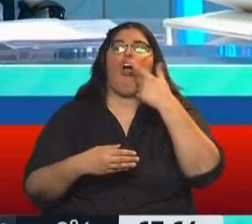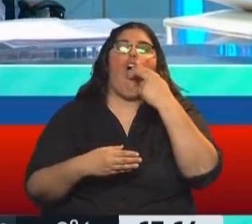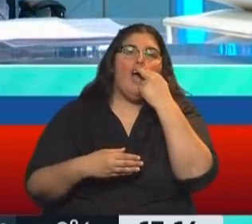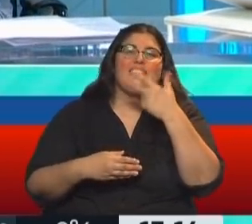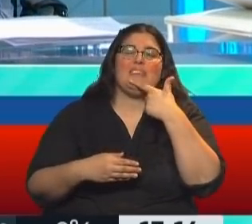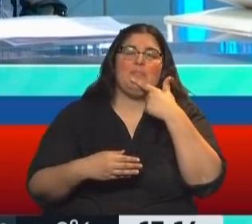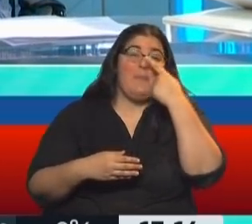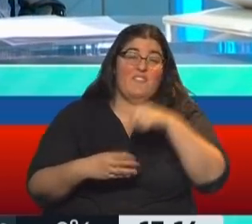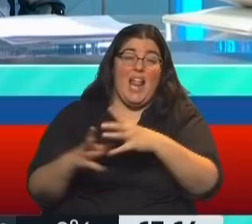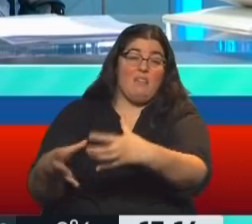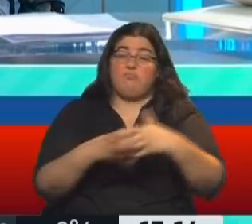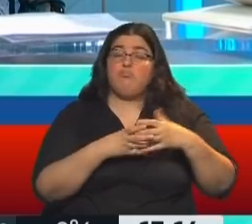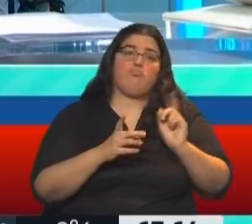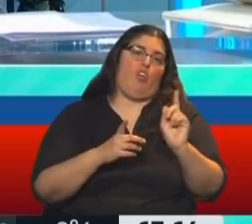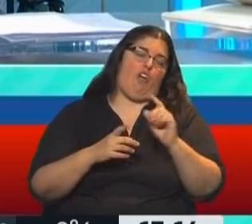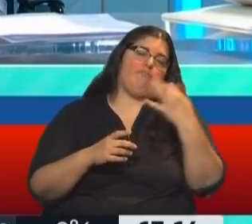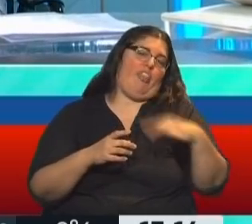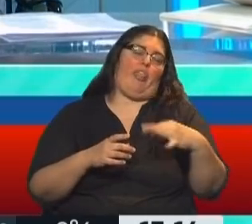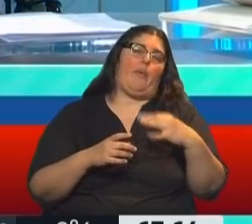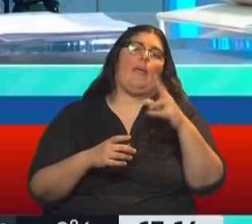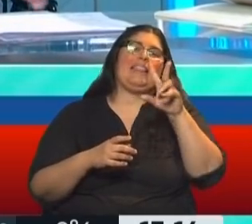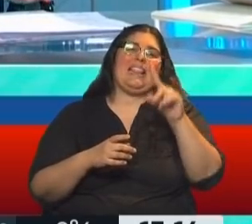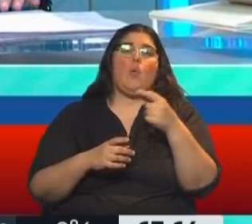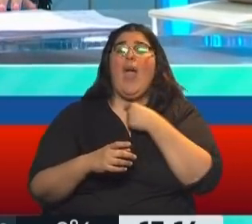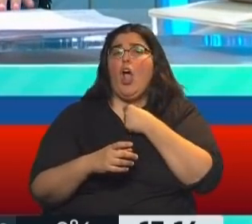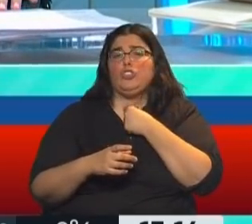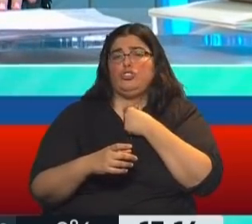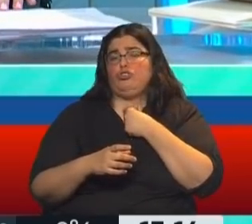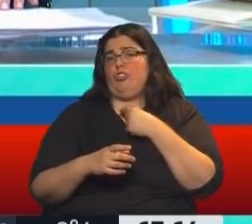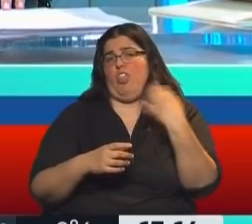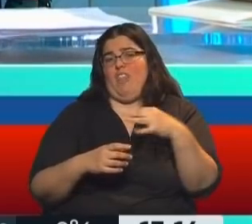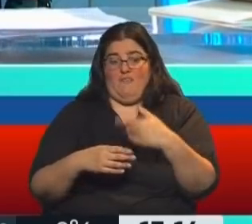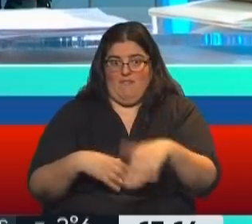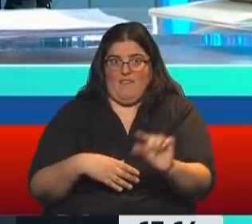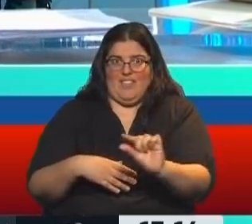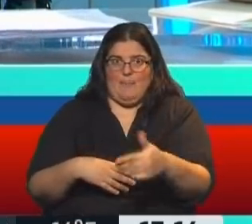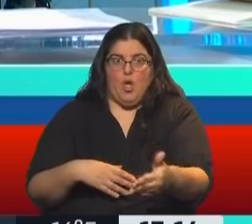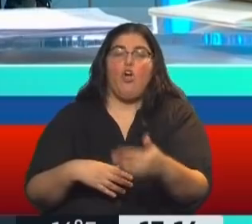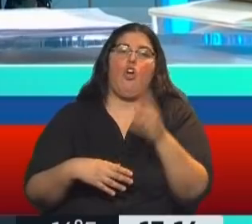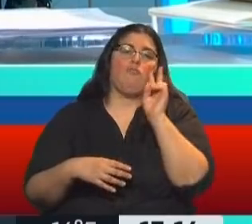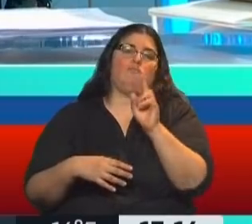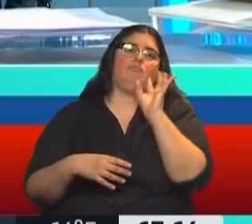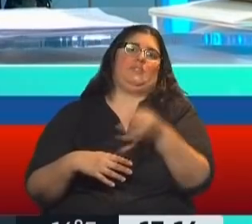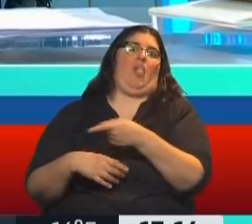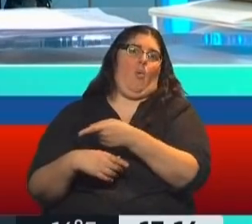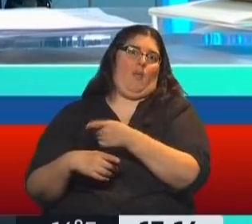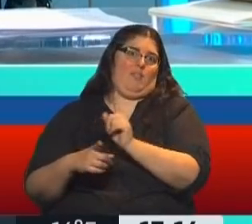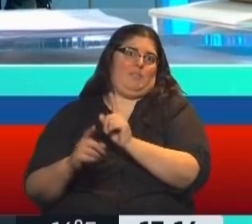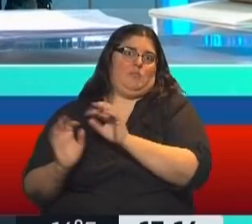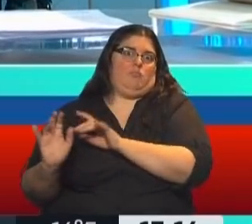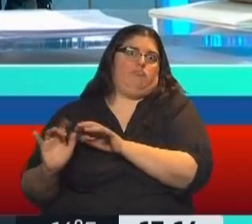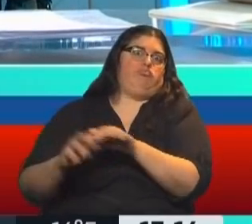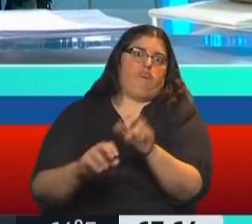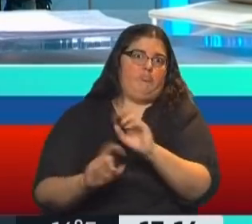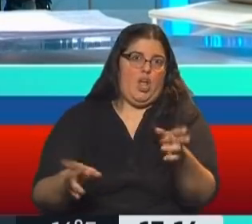total el 31 de agosto, lo cual falta muy poco tiempo para esto y están viendo los efectos. También un cambio de posición